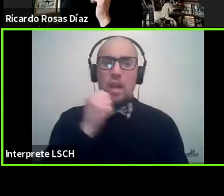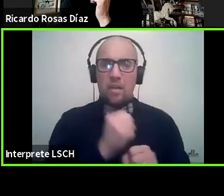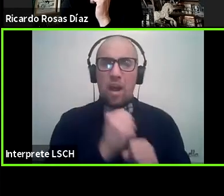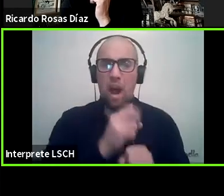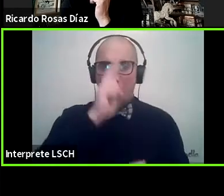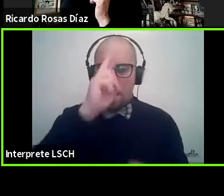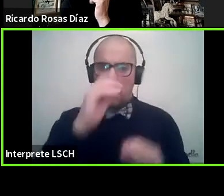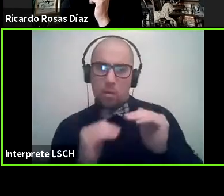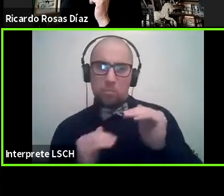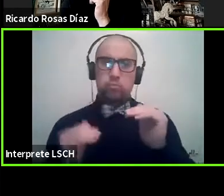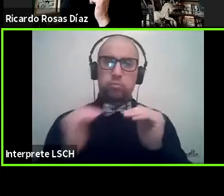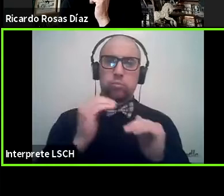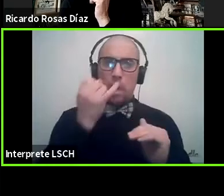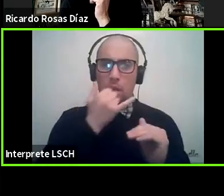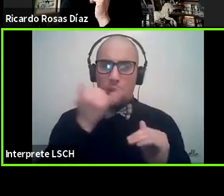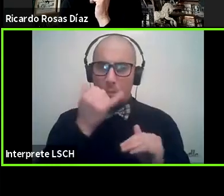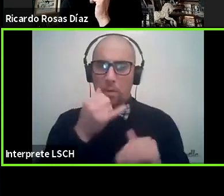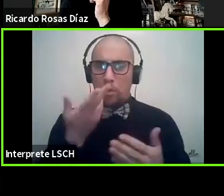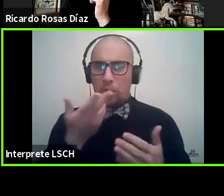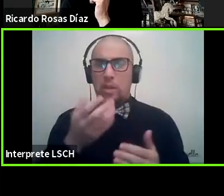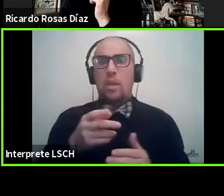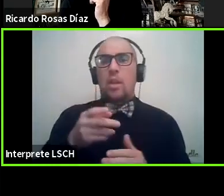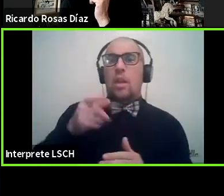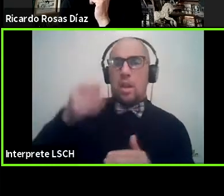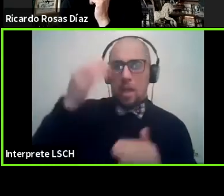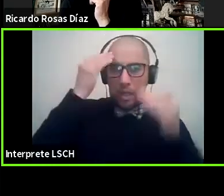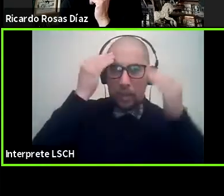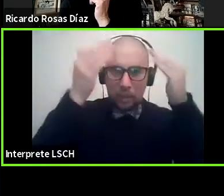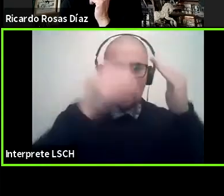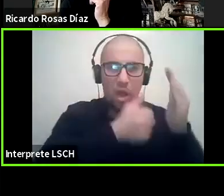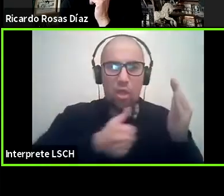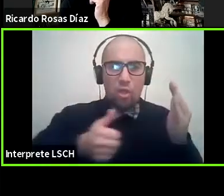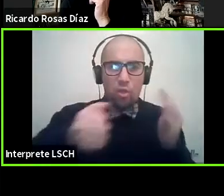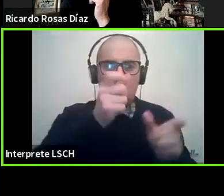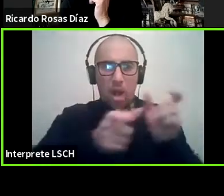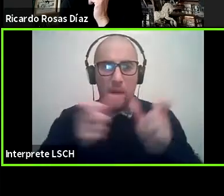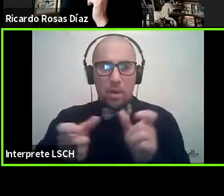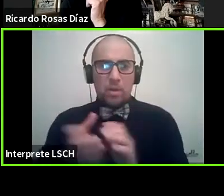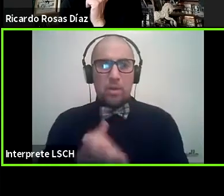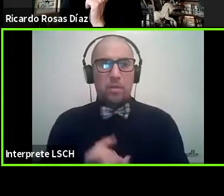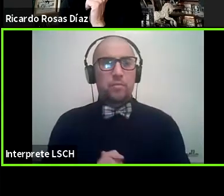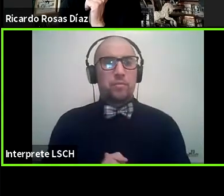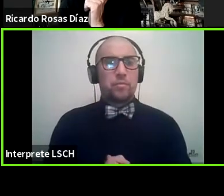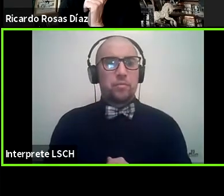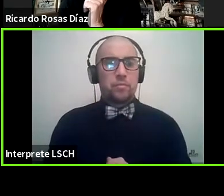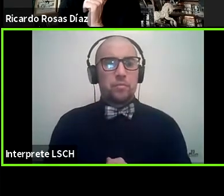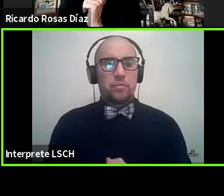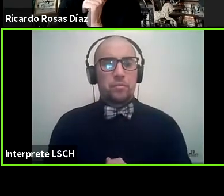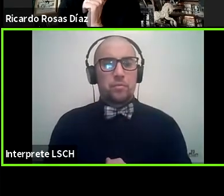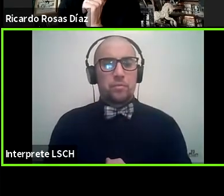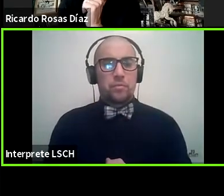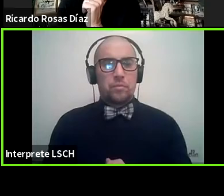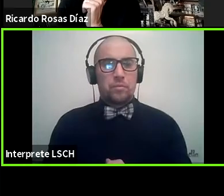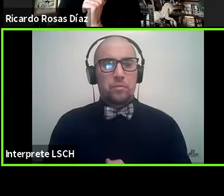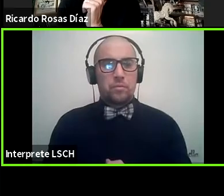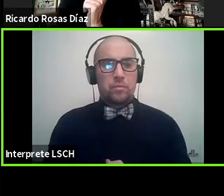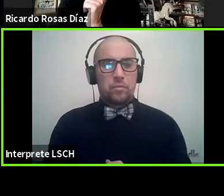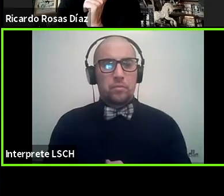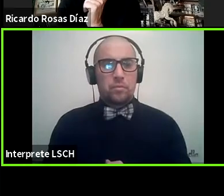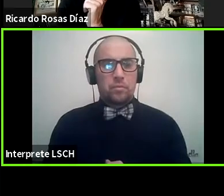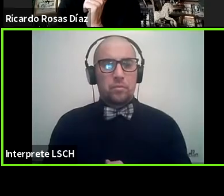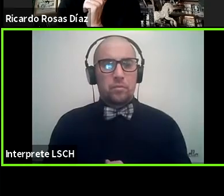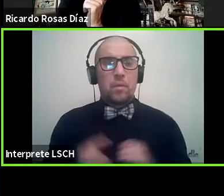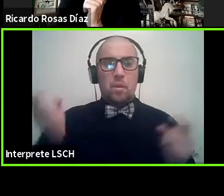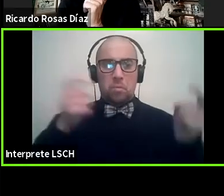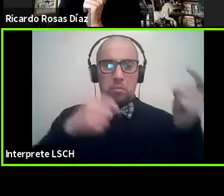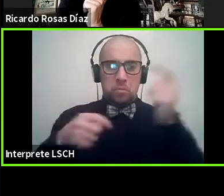nos envió este mensaje en donde ha saludado a todas las personas que están asistiendo a este